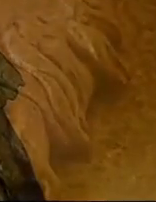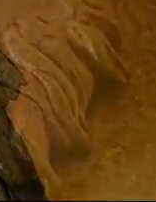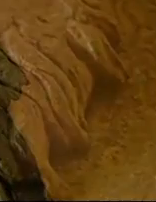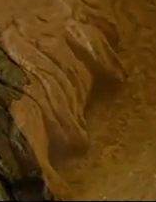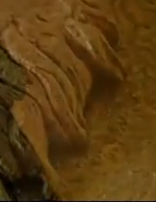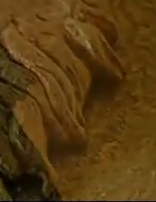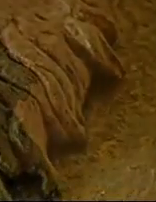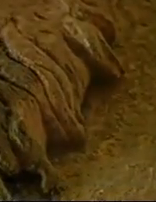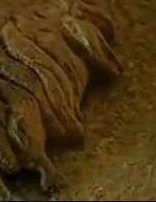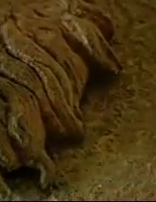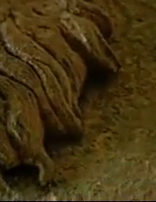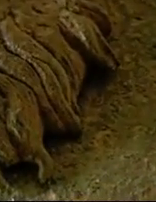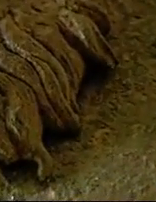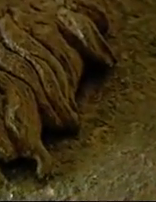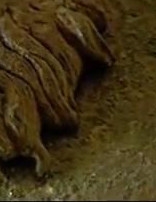Música